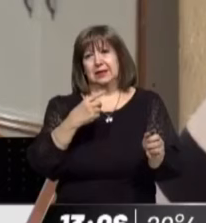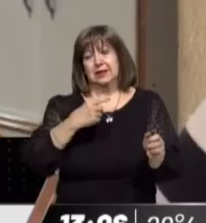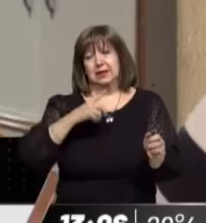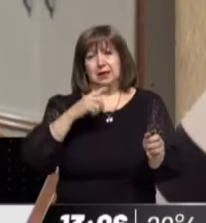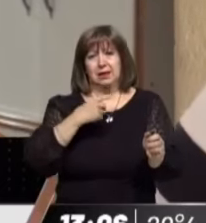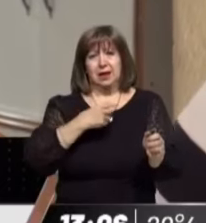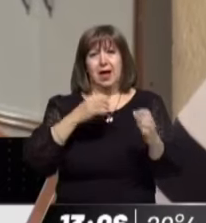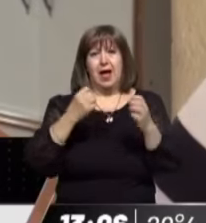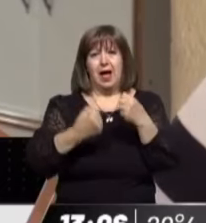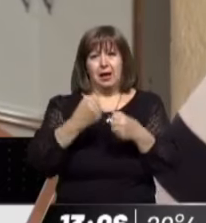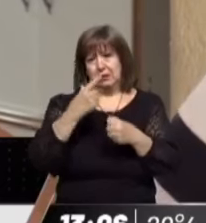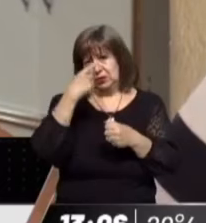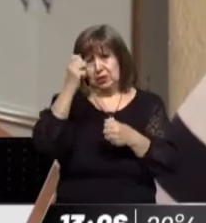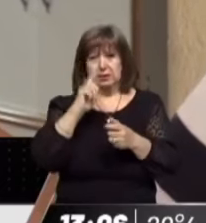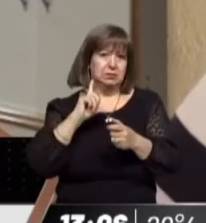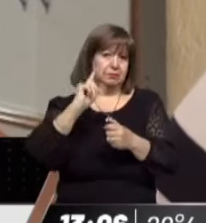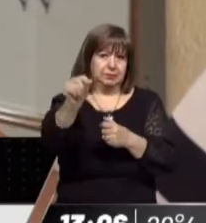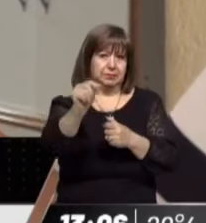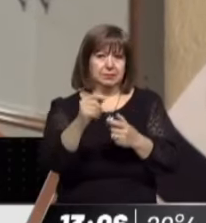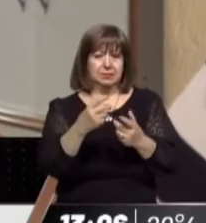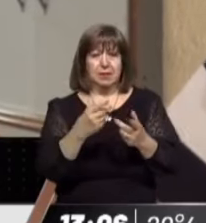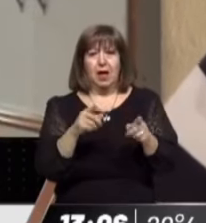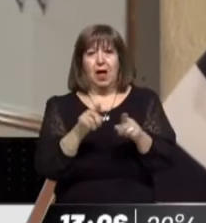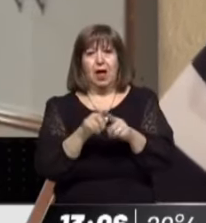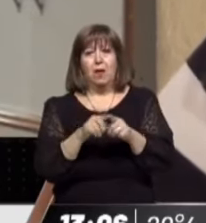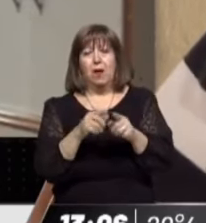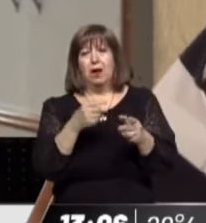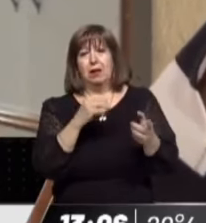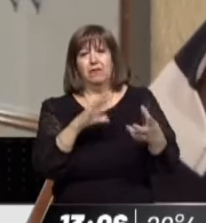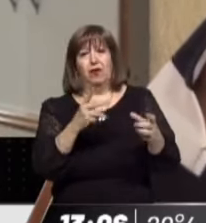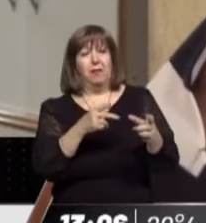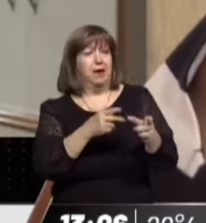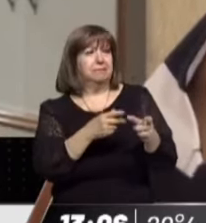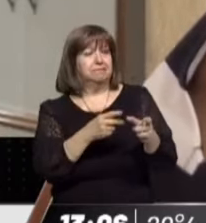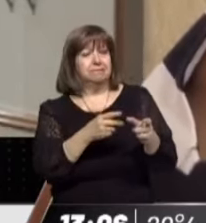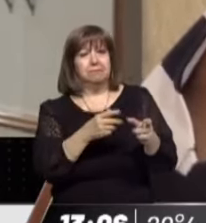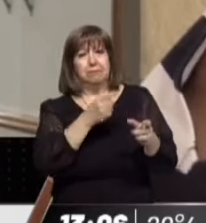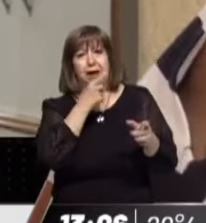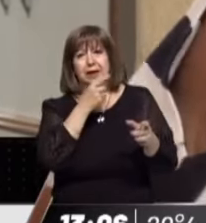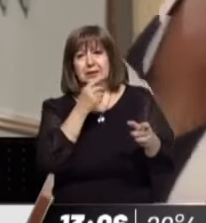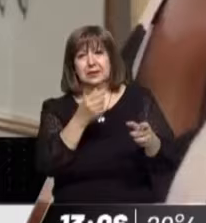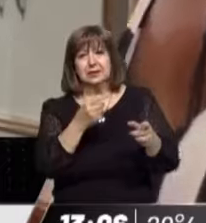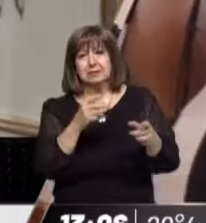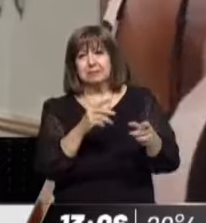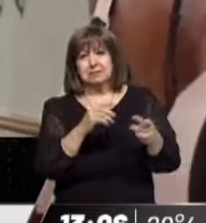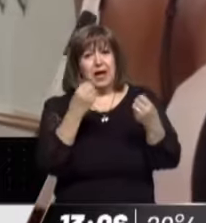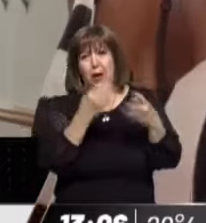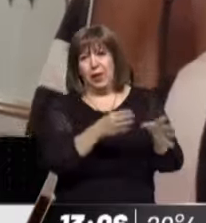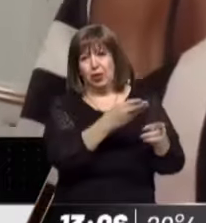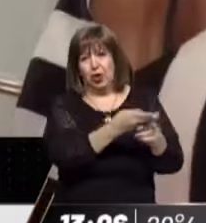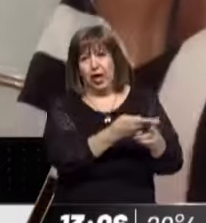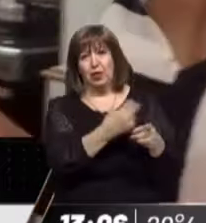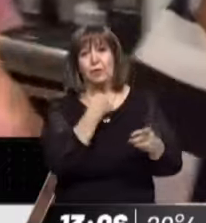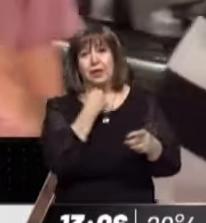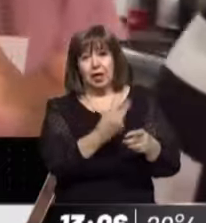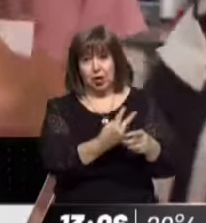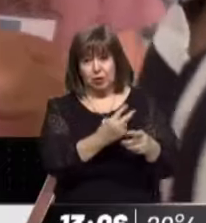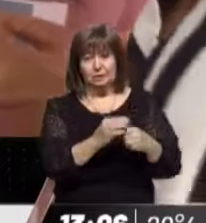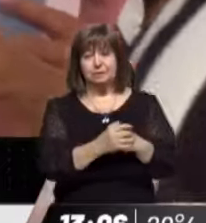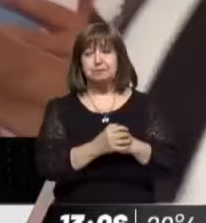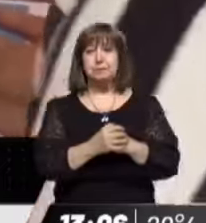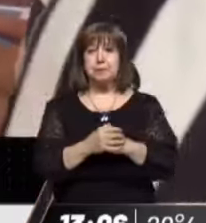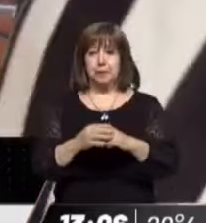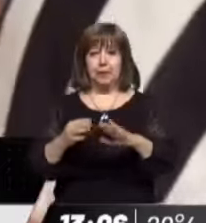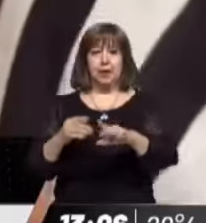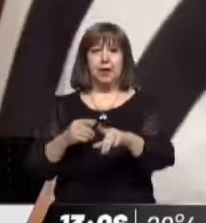directamente se fue y como si era visado un a nadie le vamos a preguntar a la mamá también a